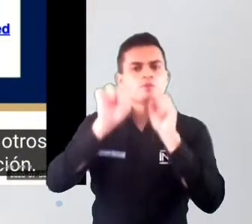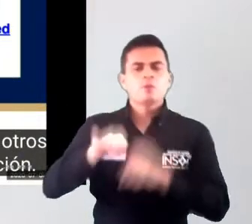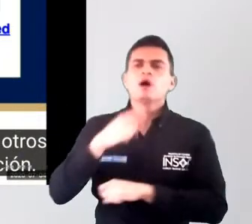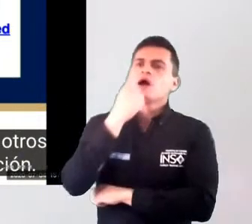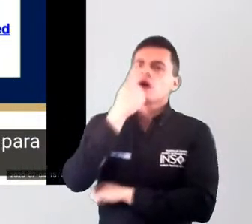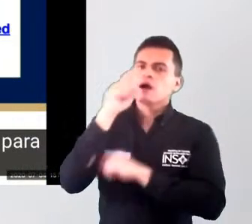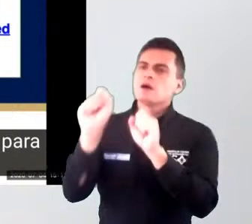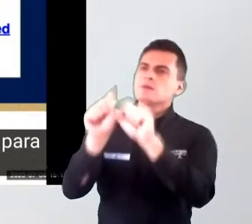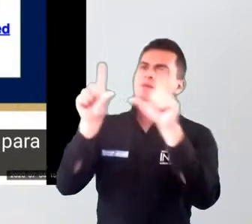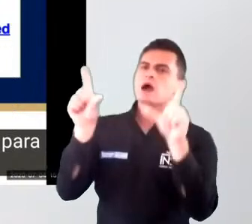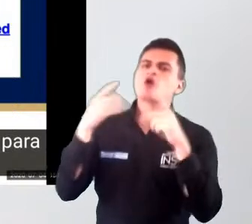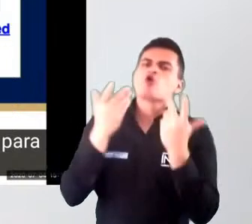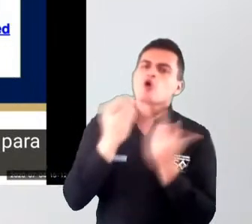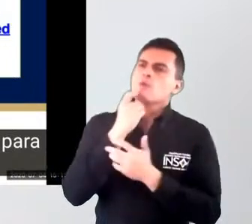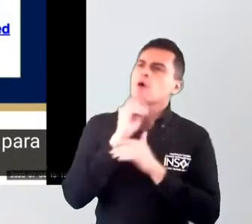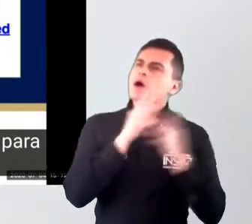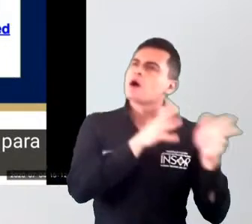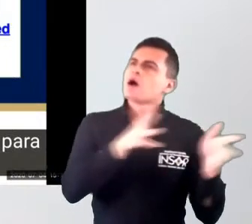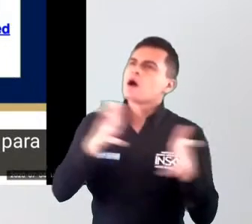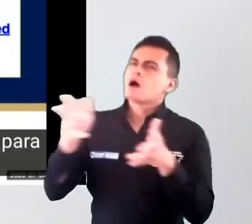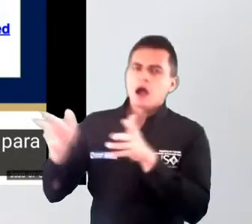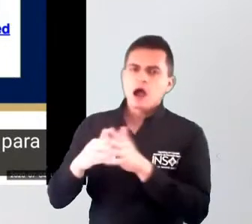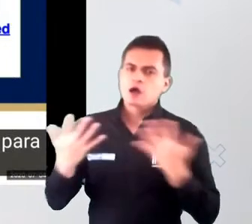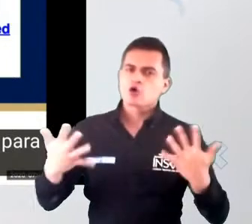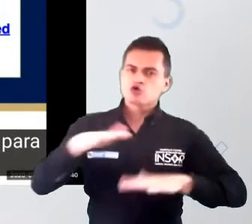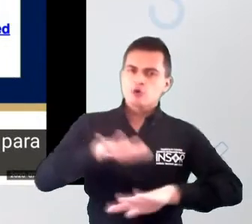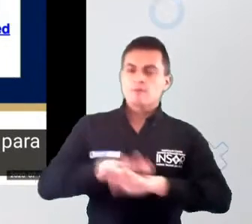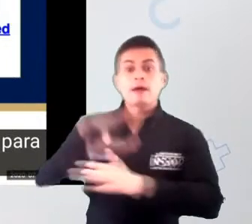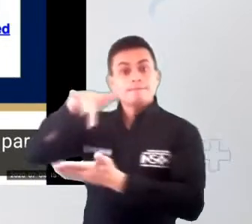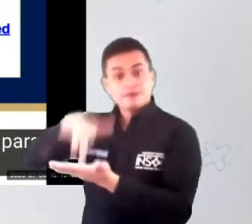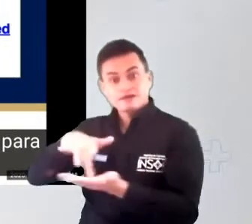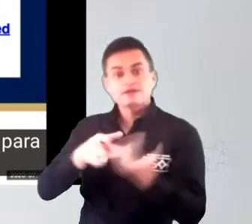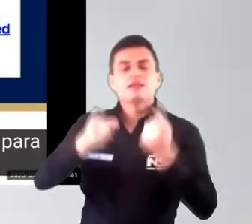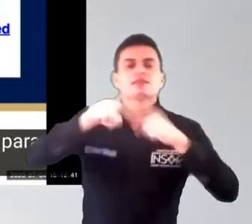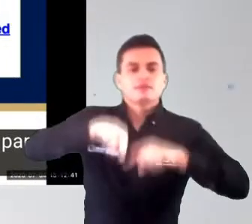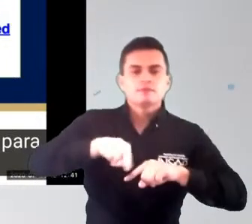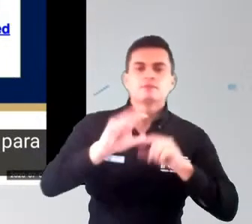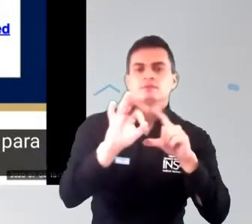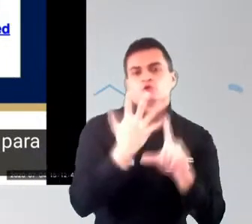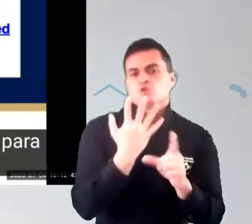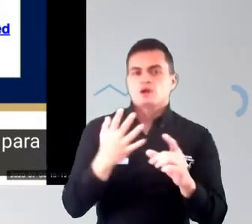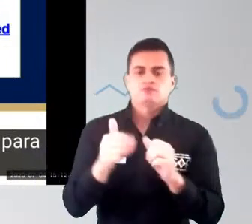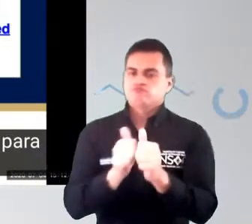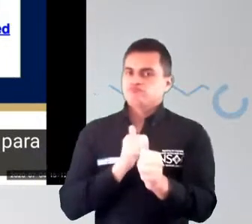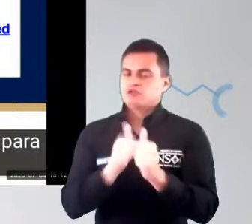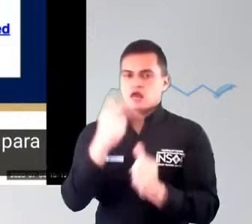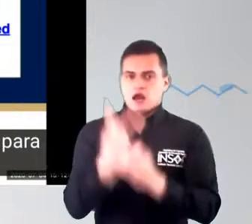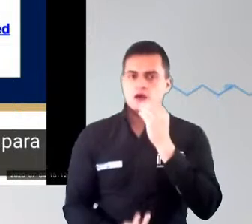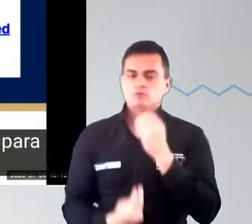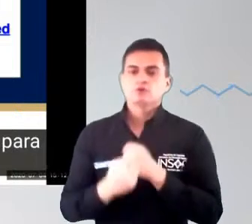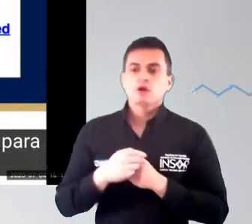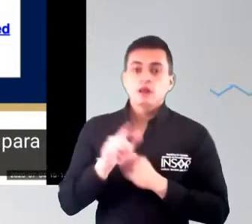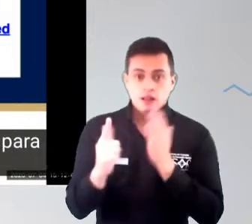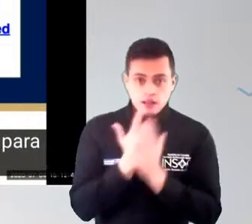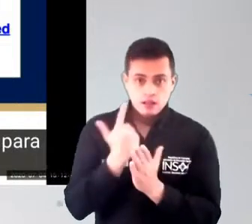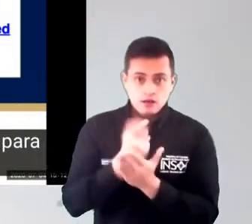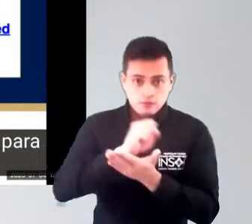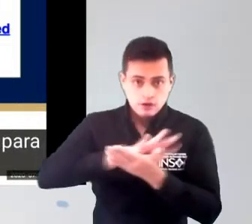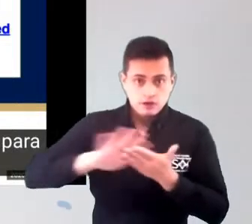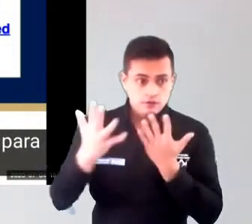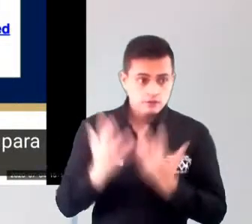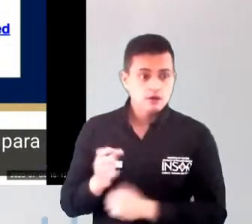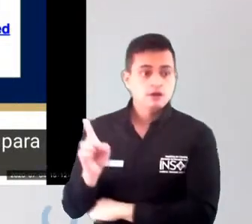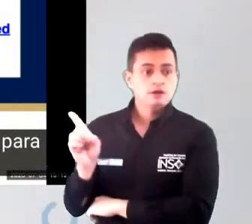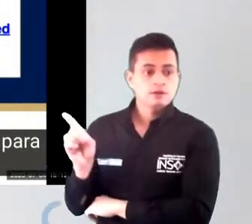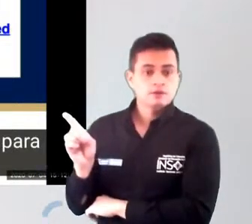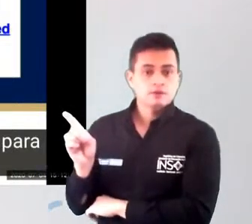en modalidad combinada en acción. Si desea acceder a este libro en línea gratis, aquí está el